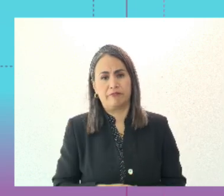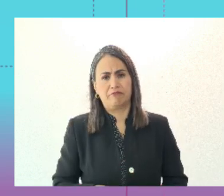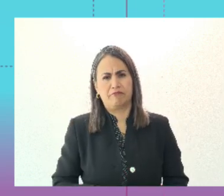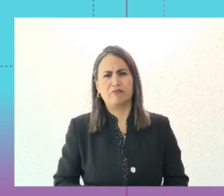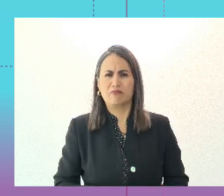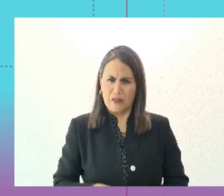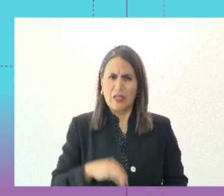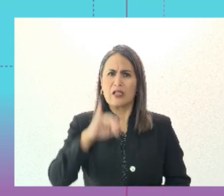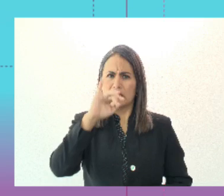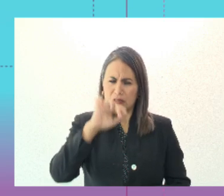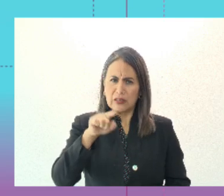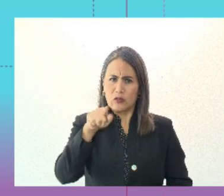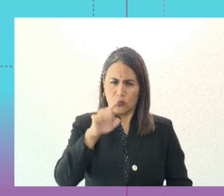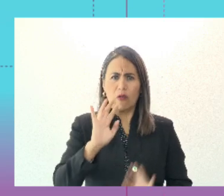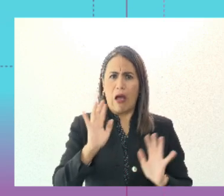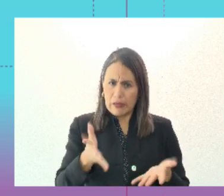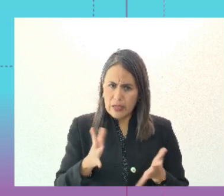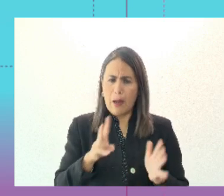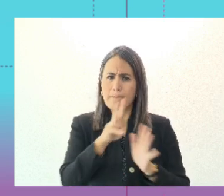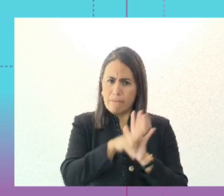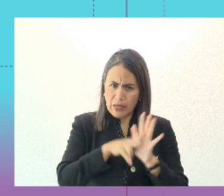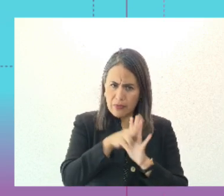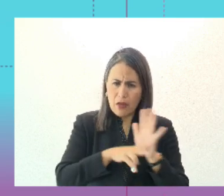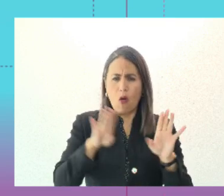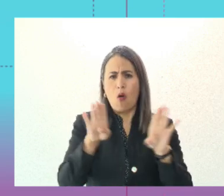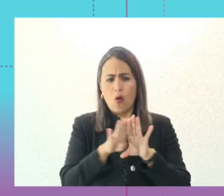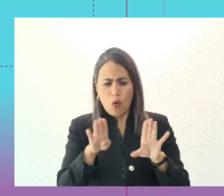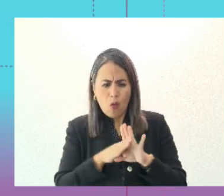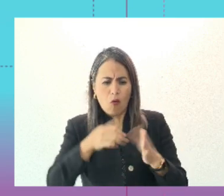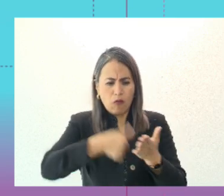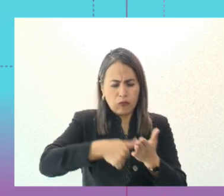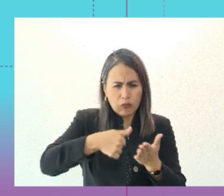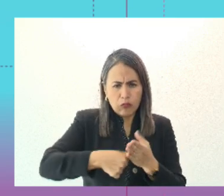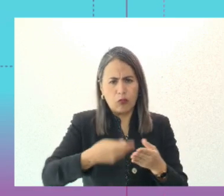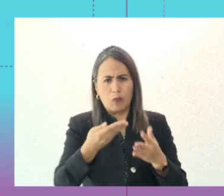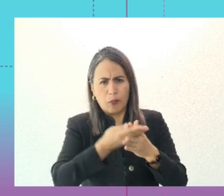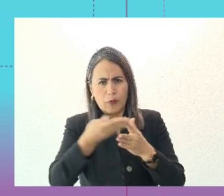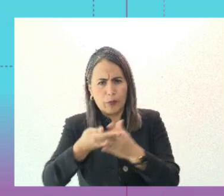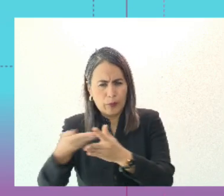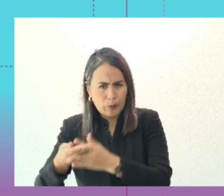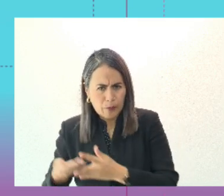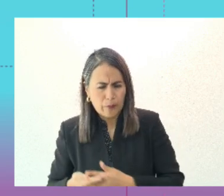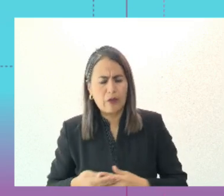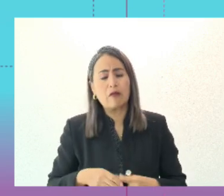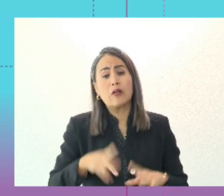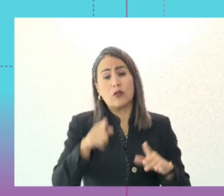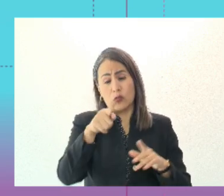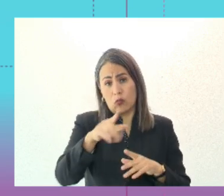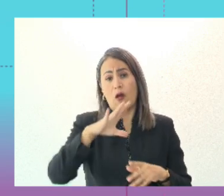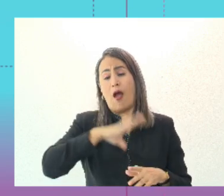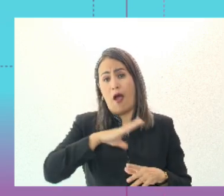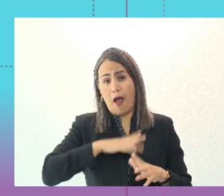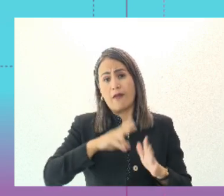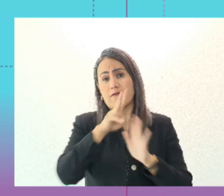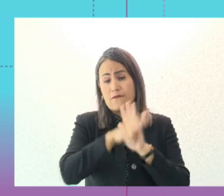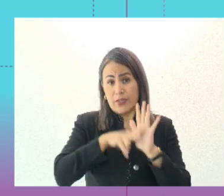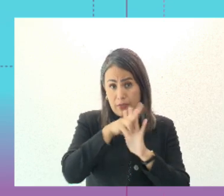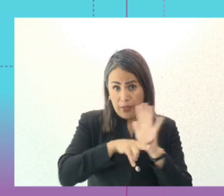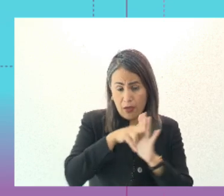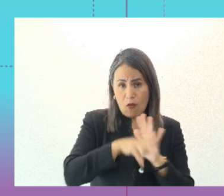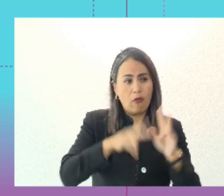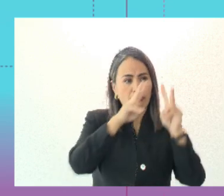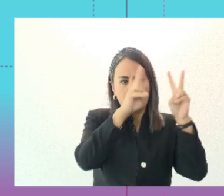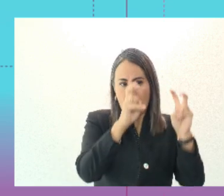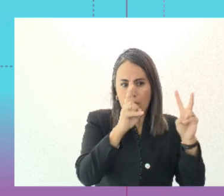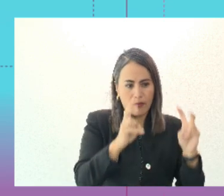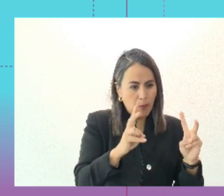cómo registrar tu correspondencia. Oye, es que no, es que si no me capacitas, pues yo no puedo transferir, ¿no? Ah, pues tienes tu videíto de cómo transferir. Entonces, todos los procesos